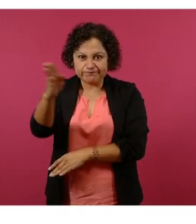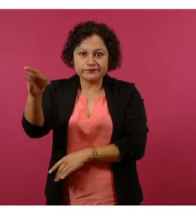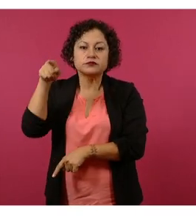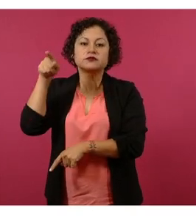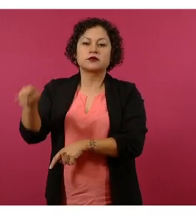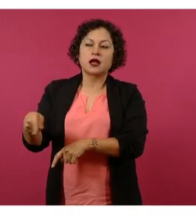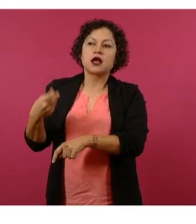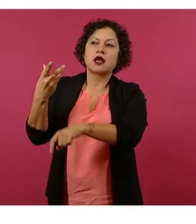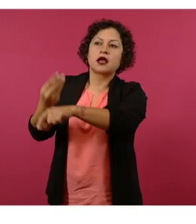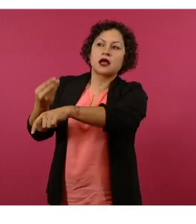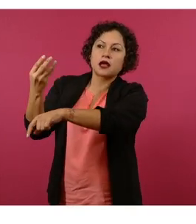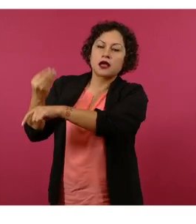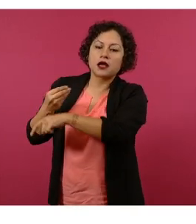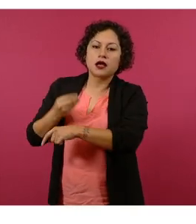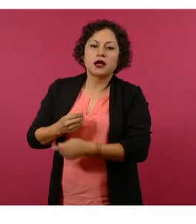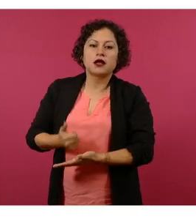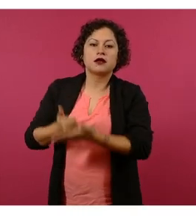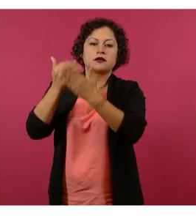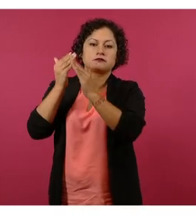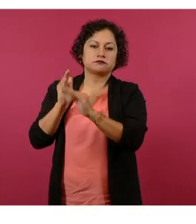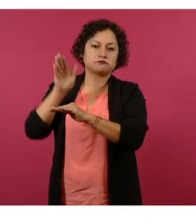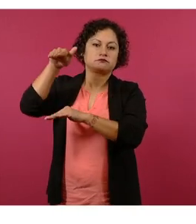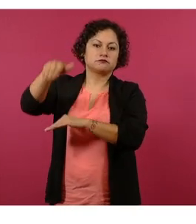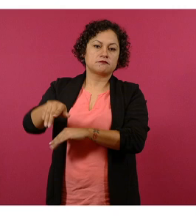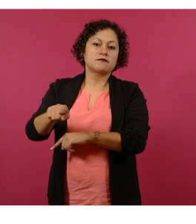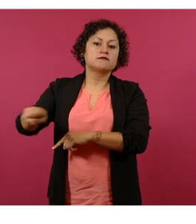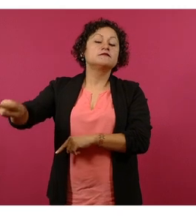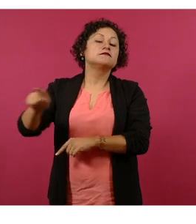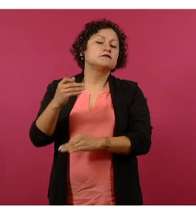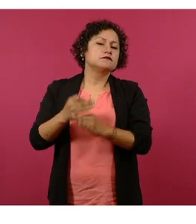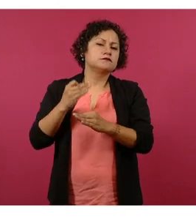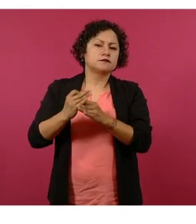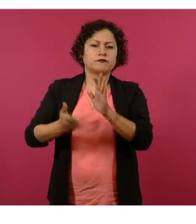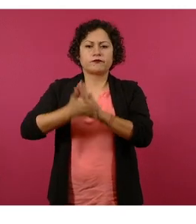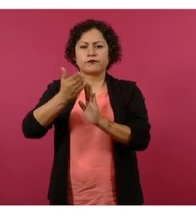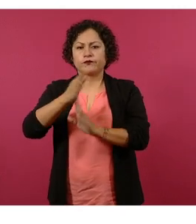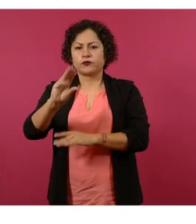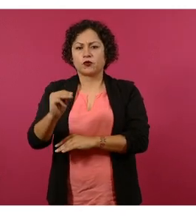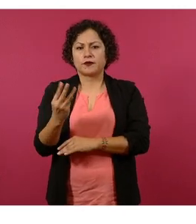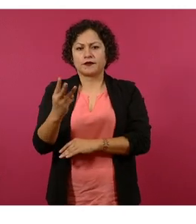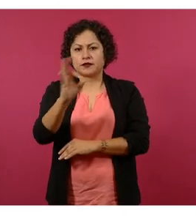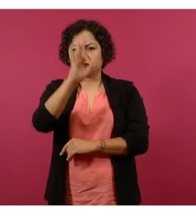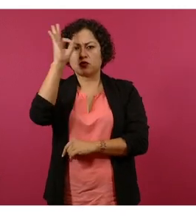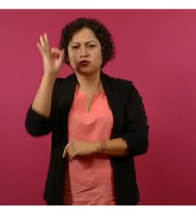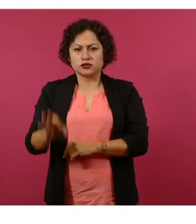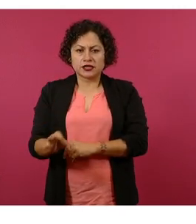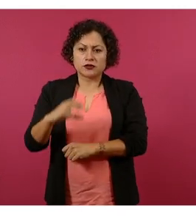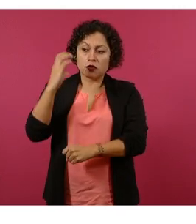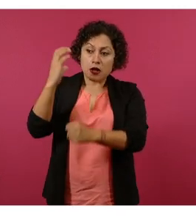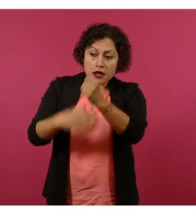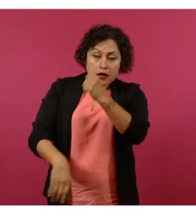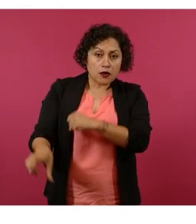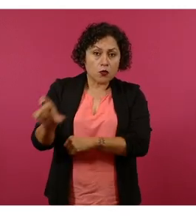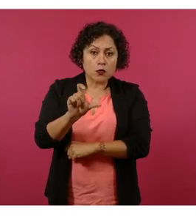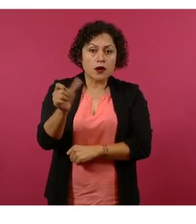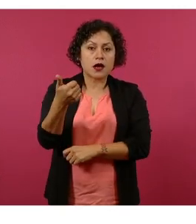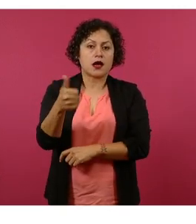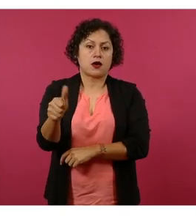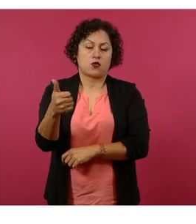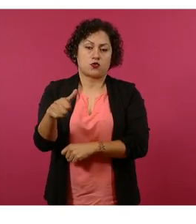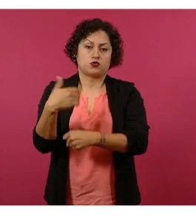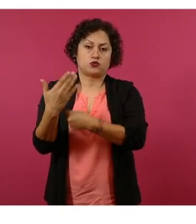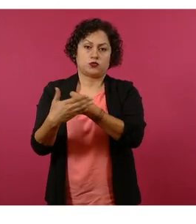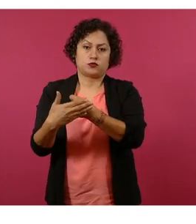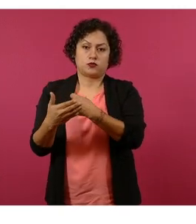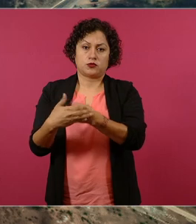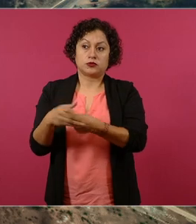actualmente tiene un avance del 93 por estaríamos concluyendo hacia finales de agosto eh la importancia de esto es que